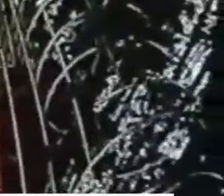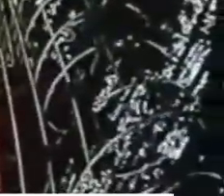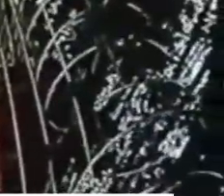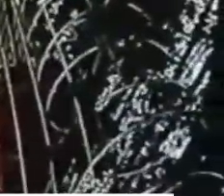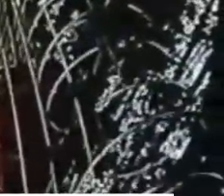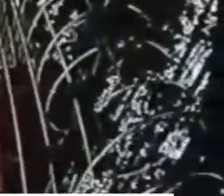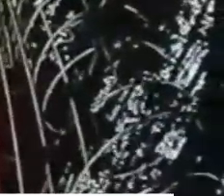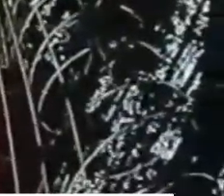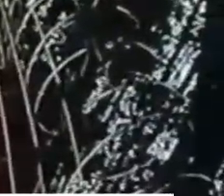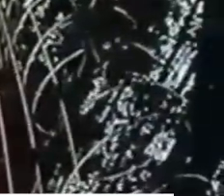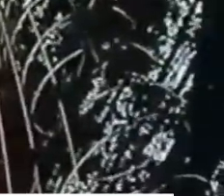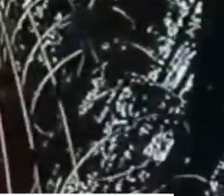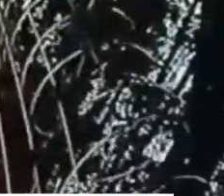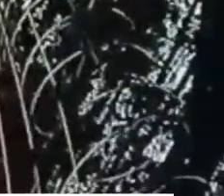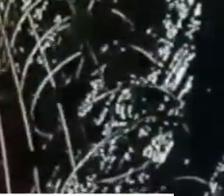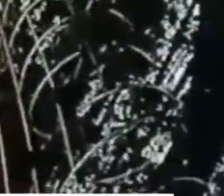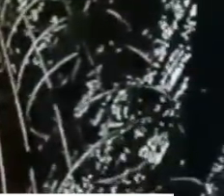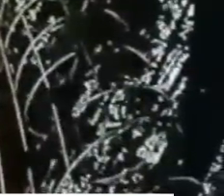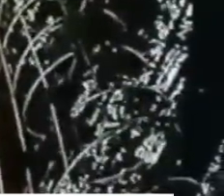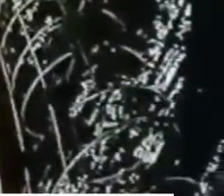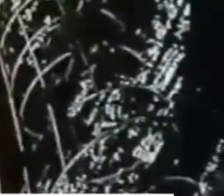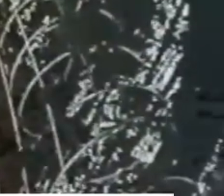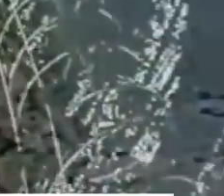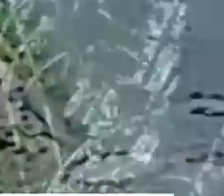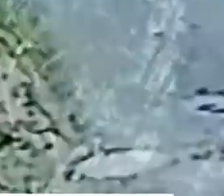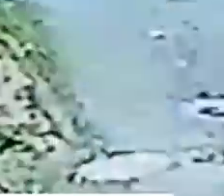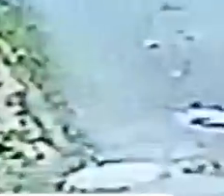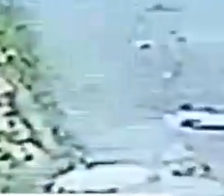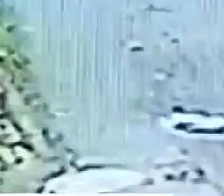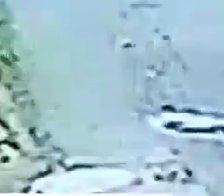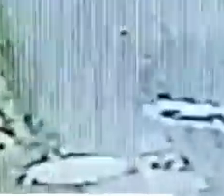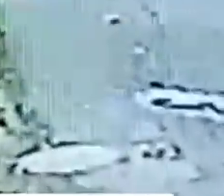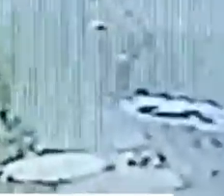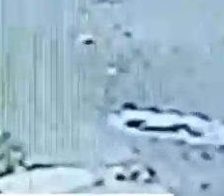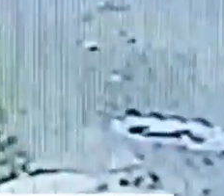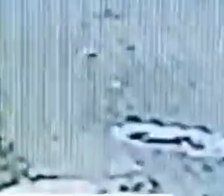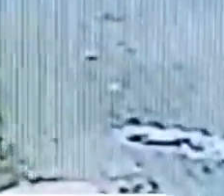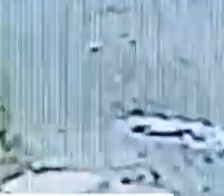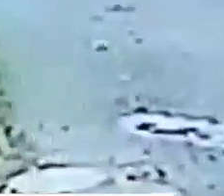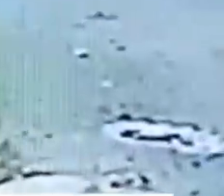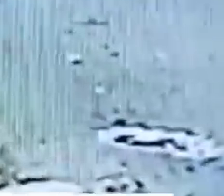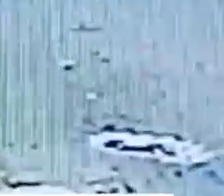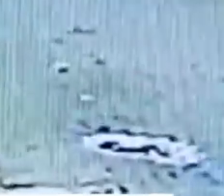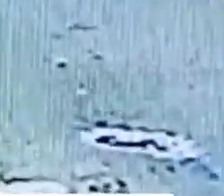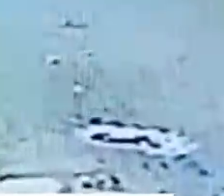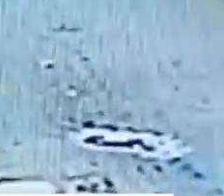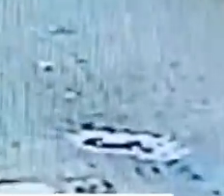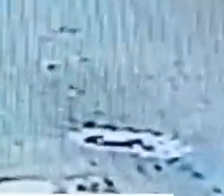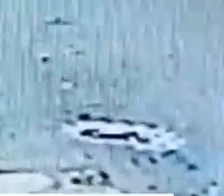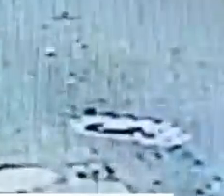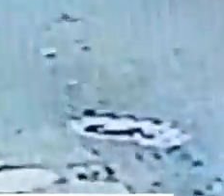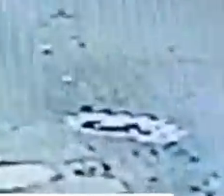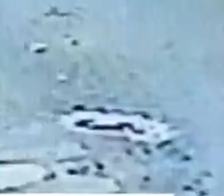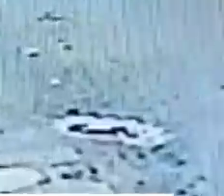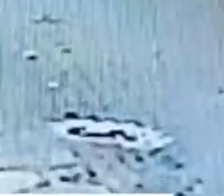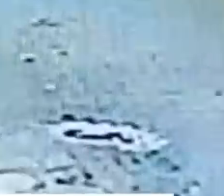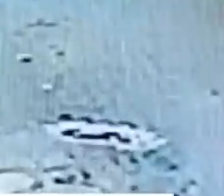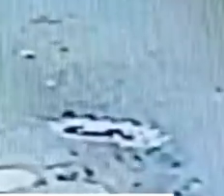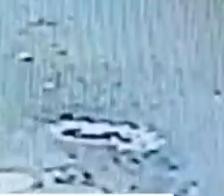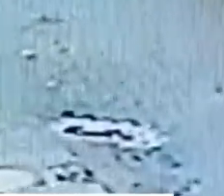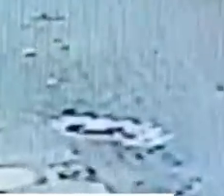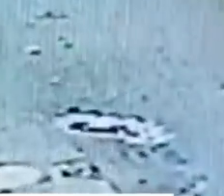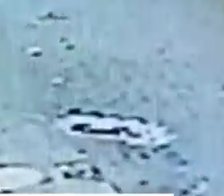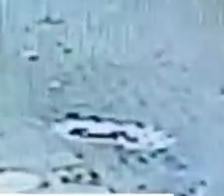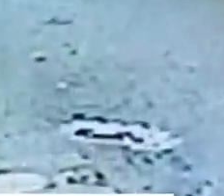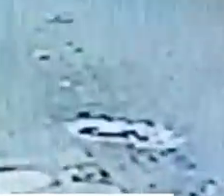tendido en la zona verde en donde quedó indefenso ante los tres ladrones. Horas más tarde se conoció este otro robo en el mismo punto, pero la víctima fue una